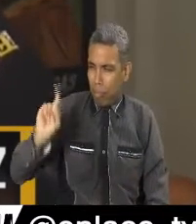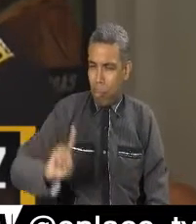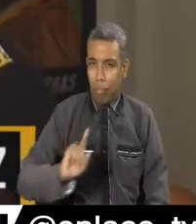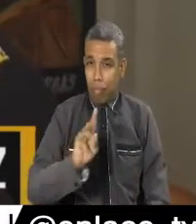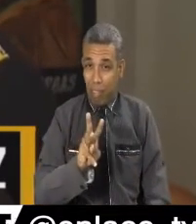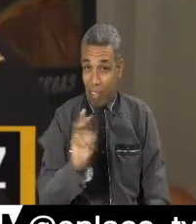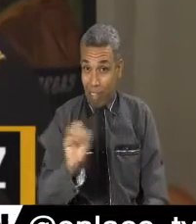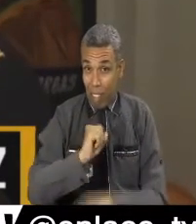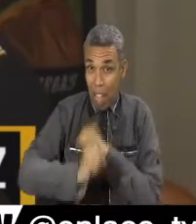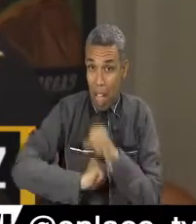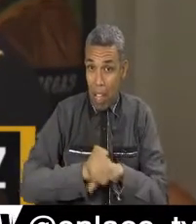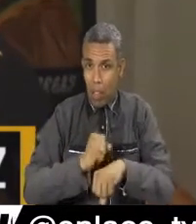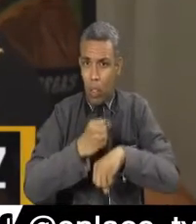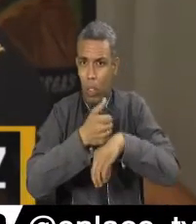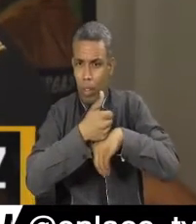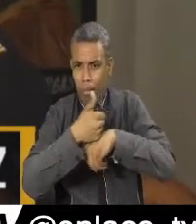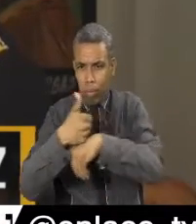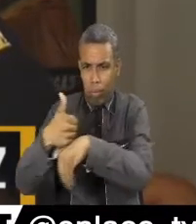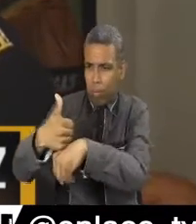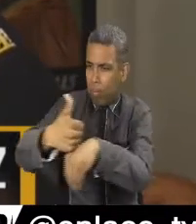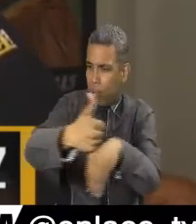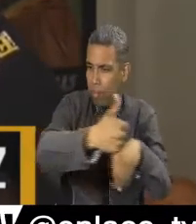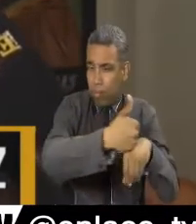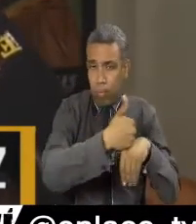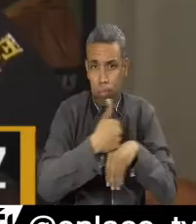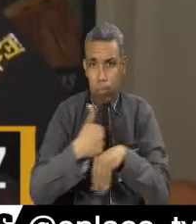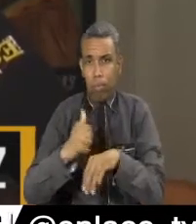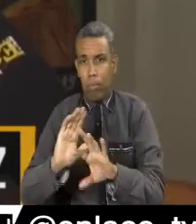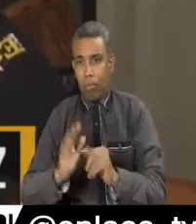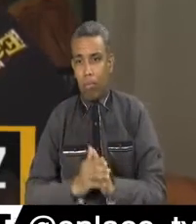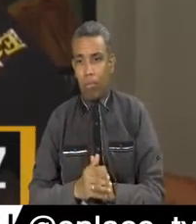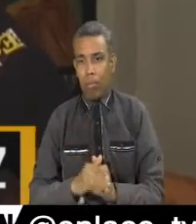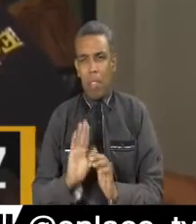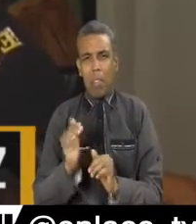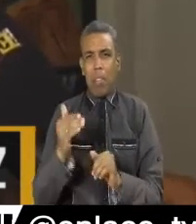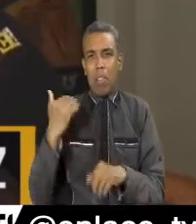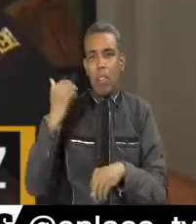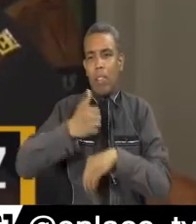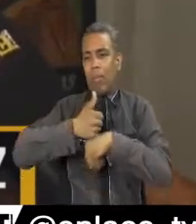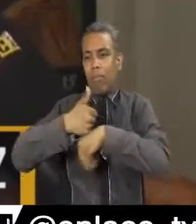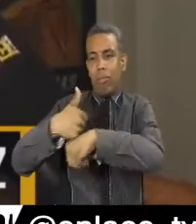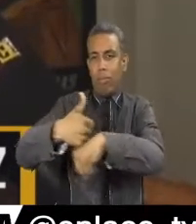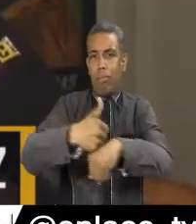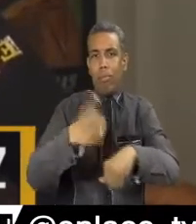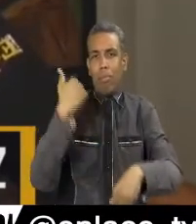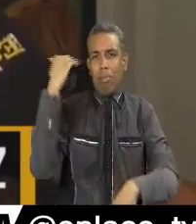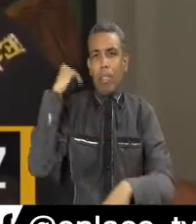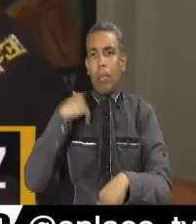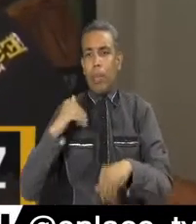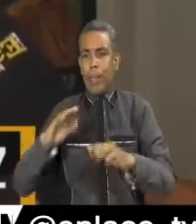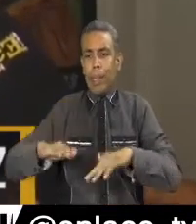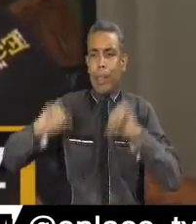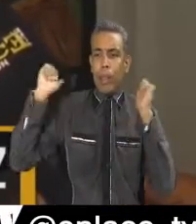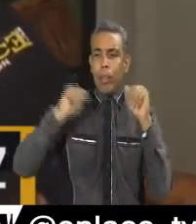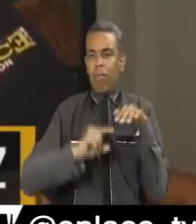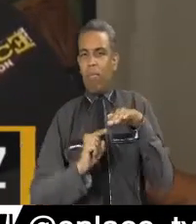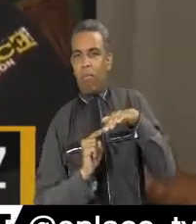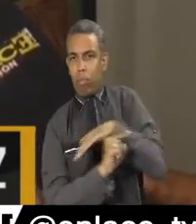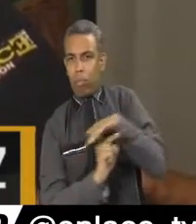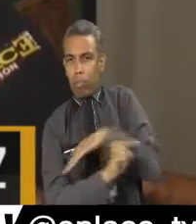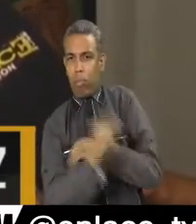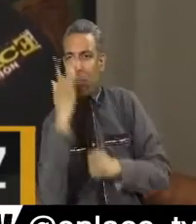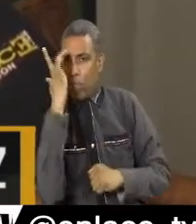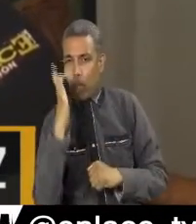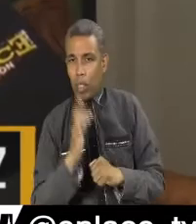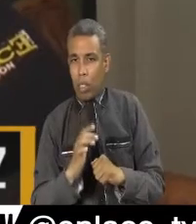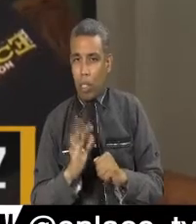estado allí explotándolas. Ellos la abandonaron por varias razones, no únicamente por el conflicto armado, sino por